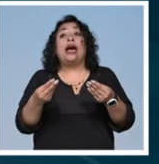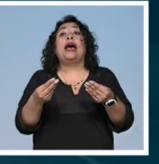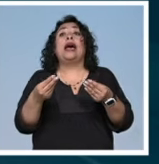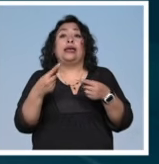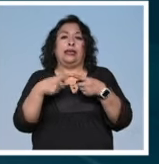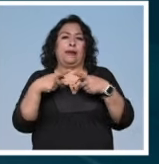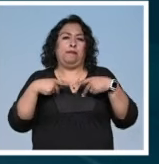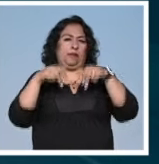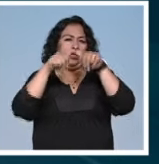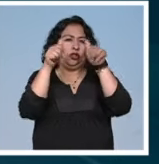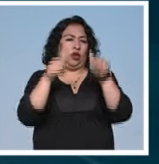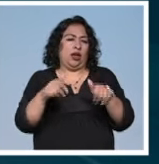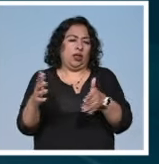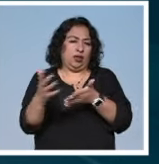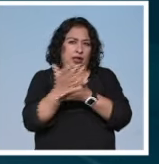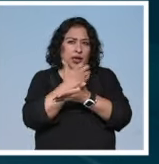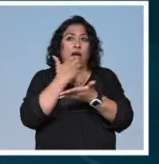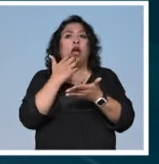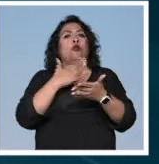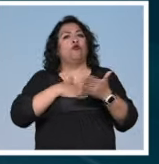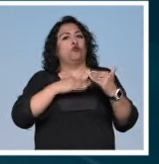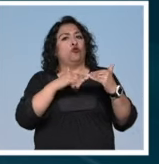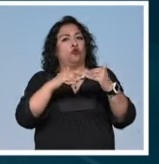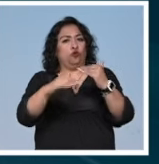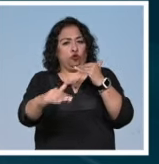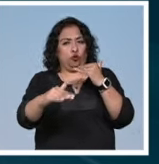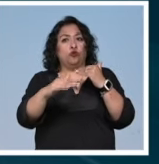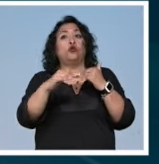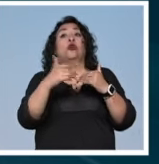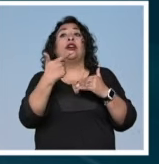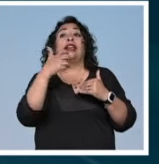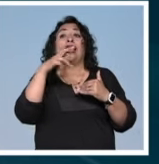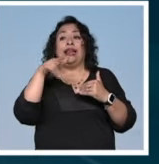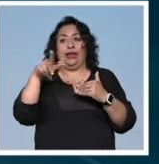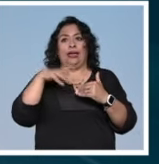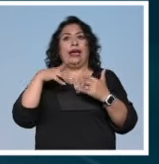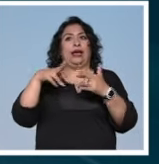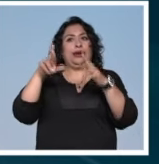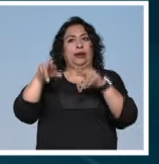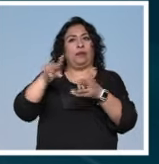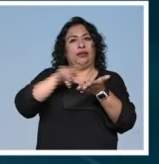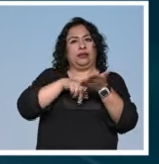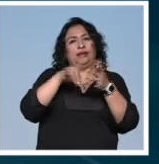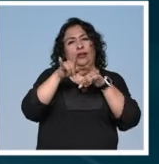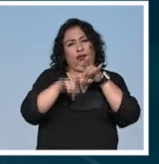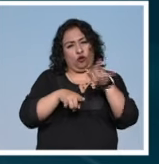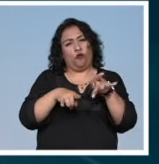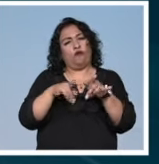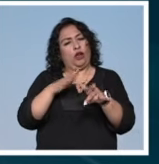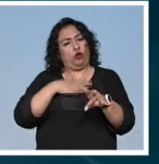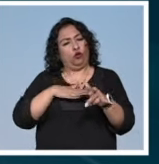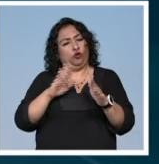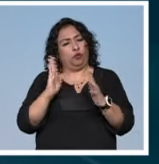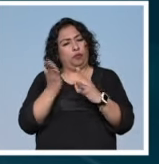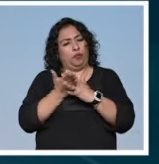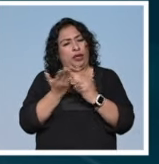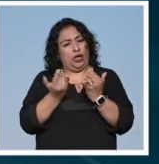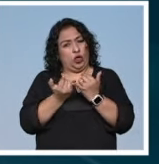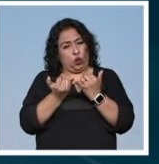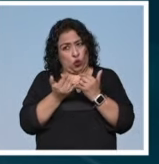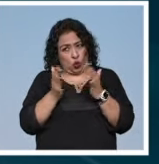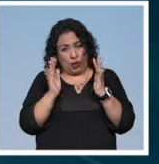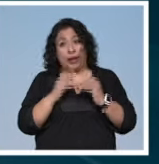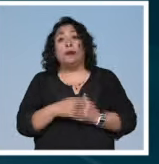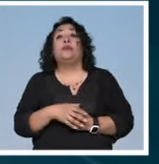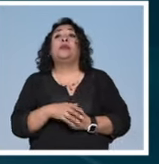un artista ganador y en partes equitativas con su galería, la galería que lo representa en la feria. Y un poco la idea era